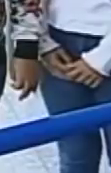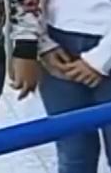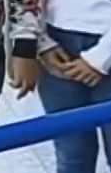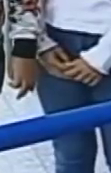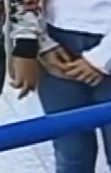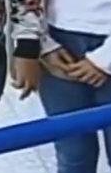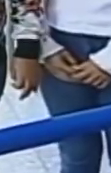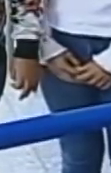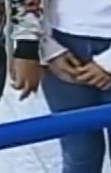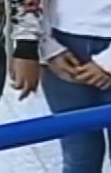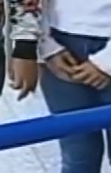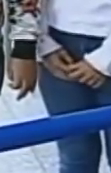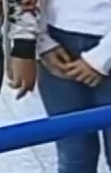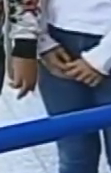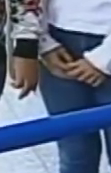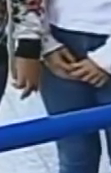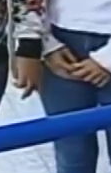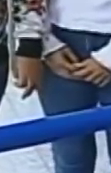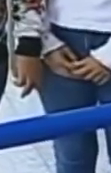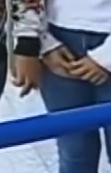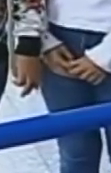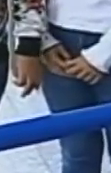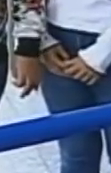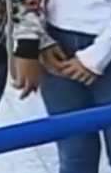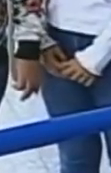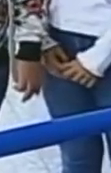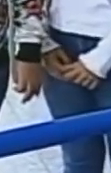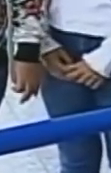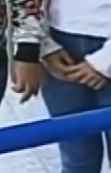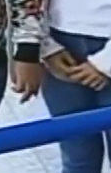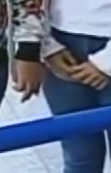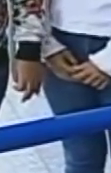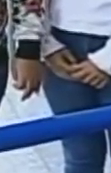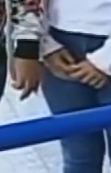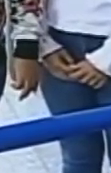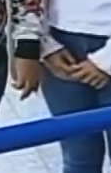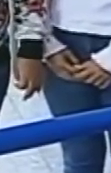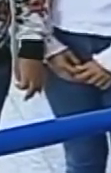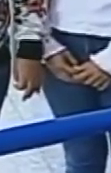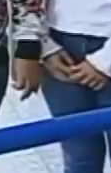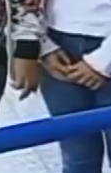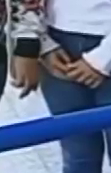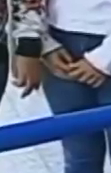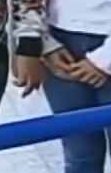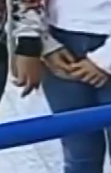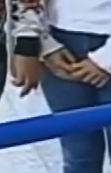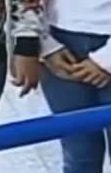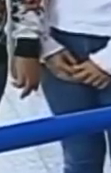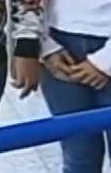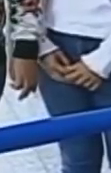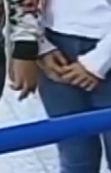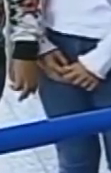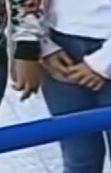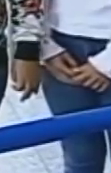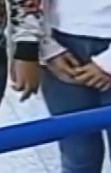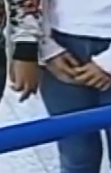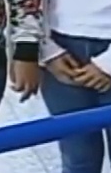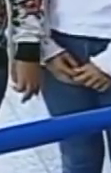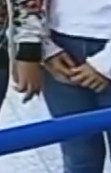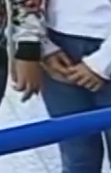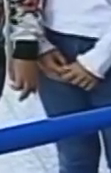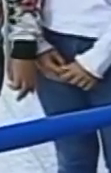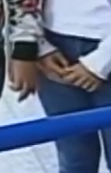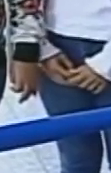Le saluda a todo el pueblo trujillano desde acá, desde la parroquia Mendoza Fría, Valle del Momboy, del